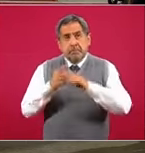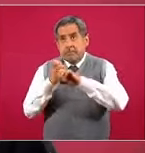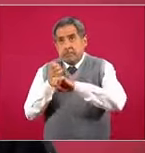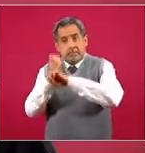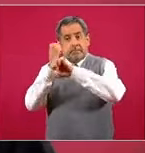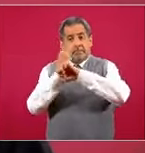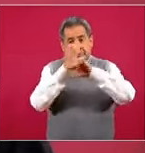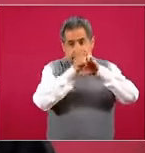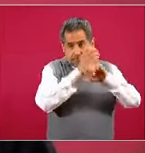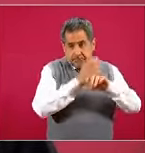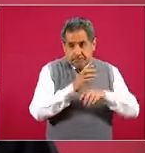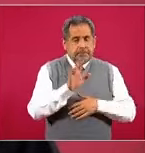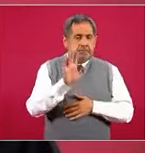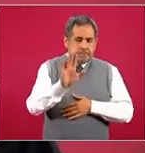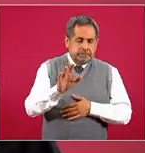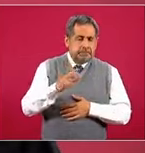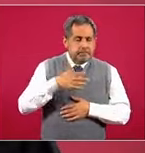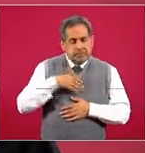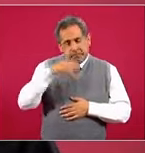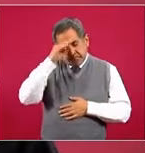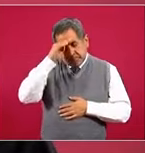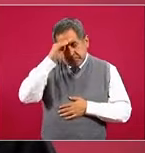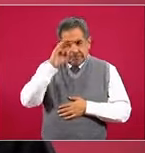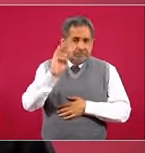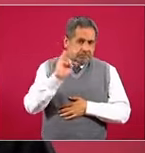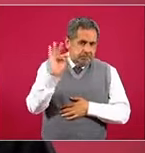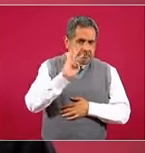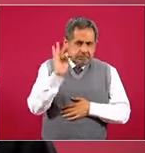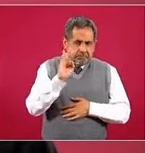creo que definitivamente pudiera haber, sí, algunos,